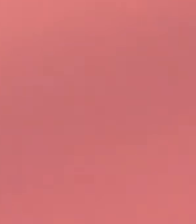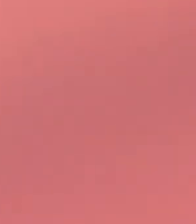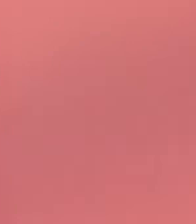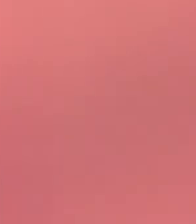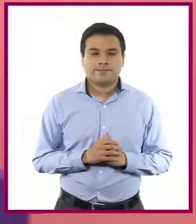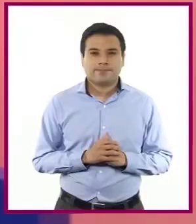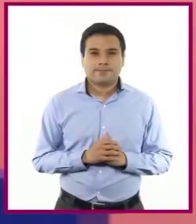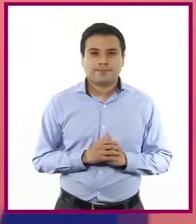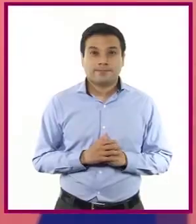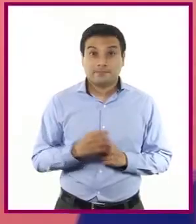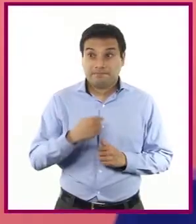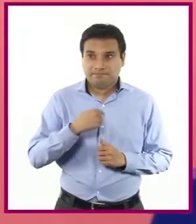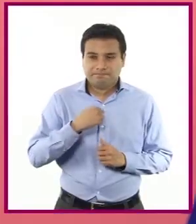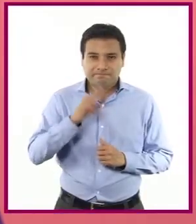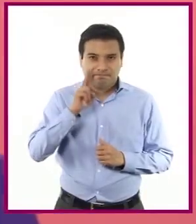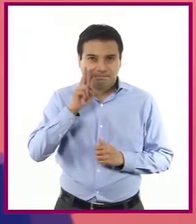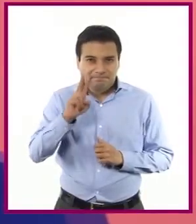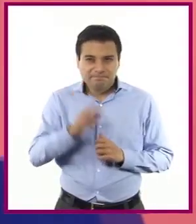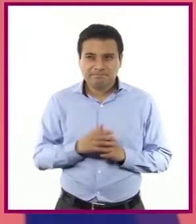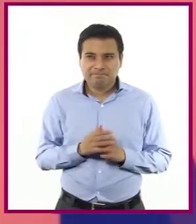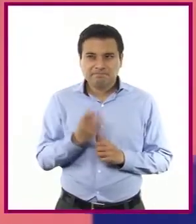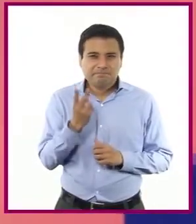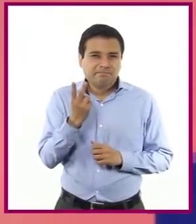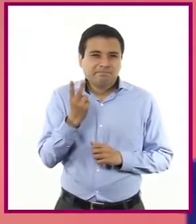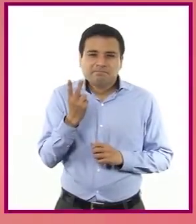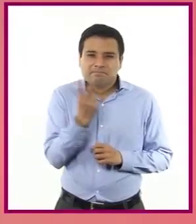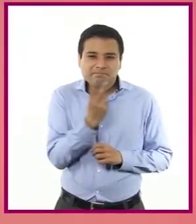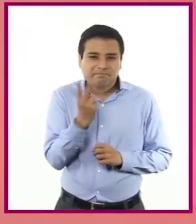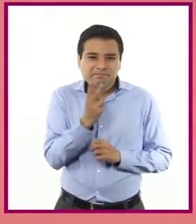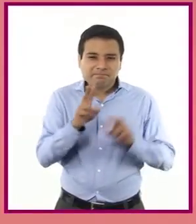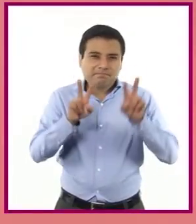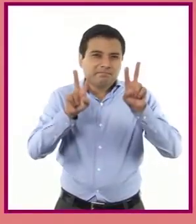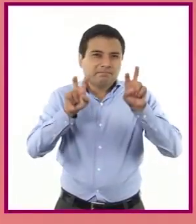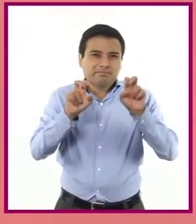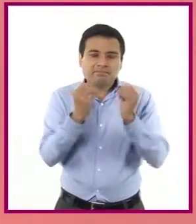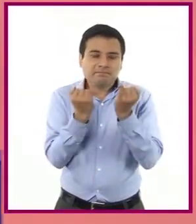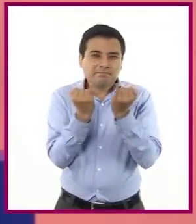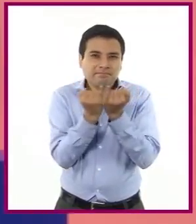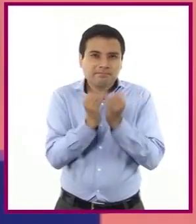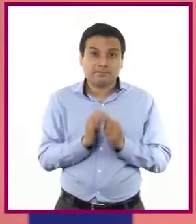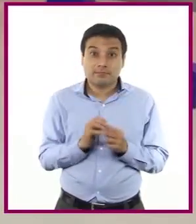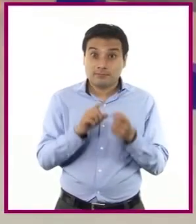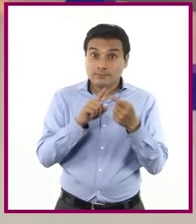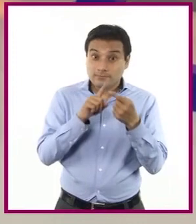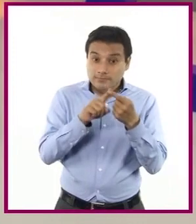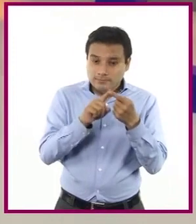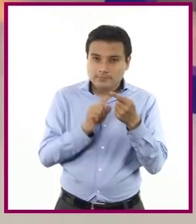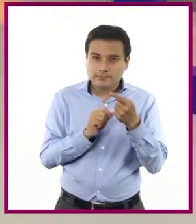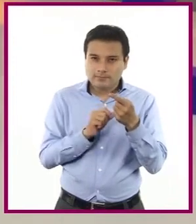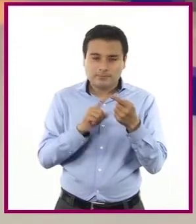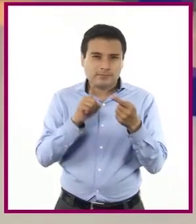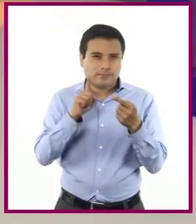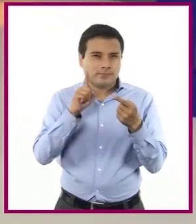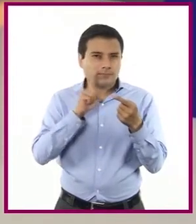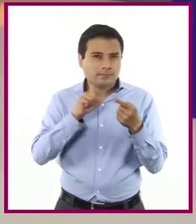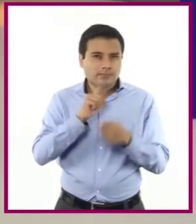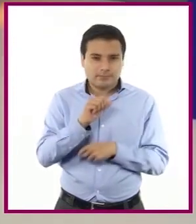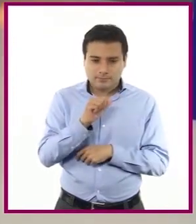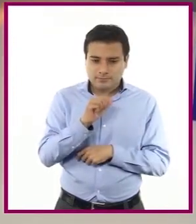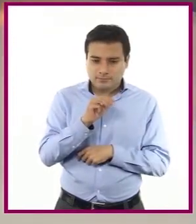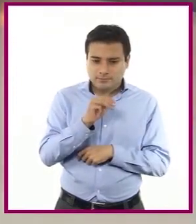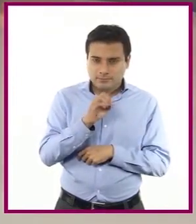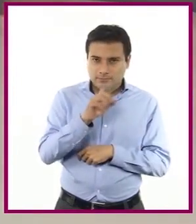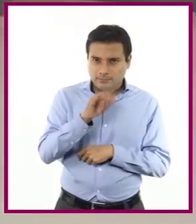Profesora, yo observo que los dos tratan el tema, pero el primero menciona un suceso ocurrido a Amelia Earhart y el otro el de